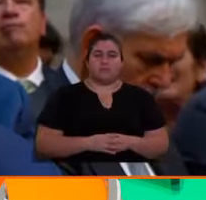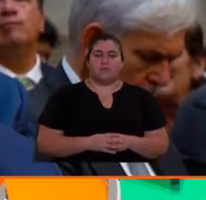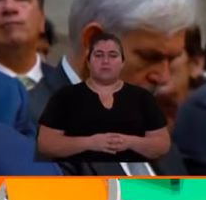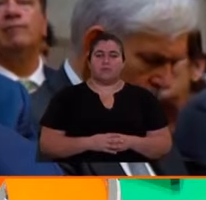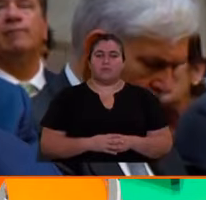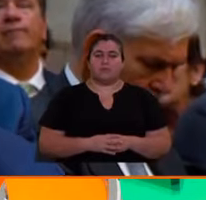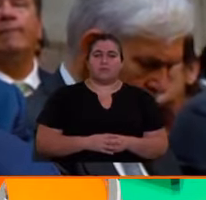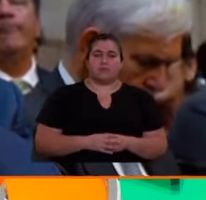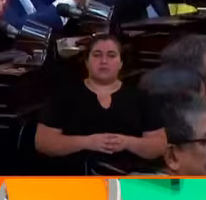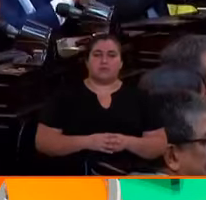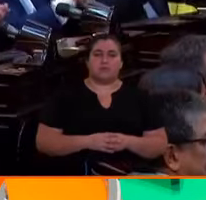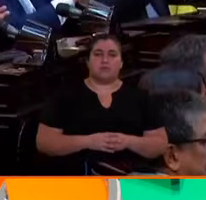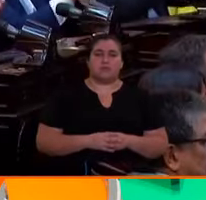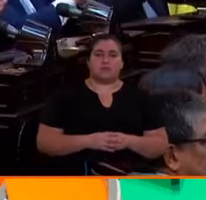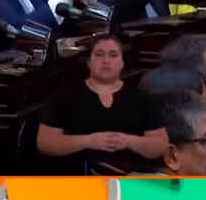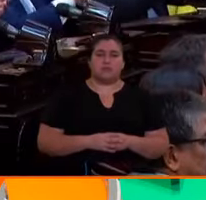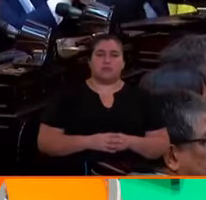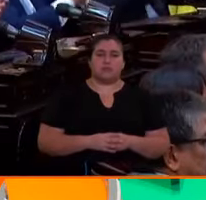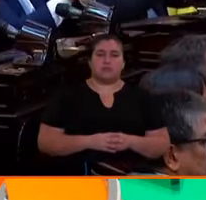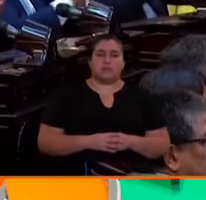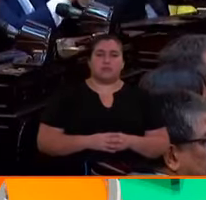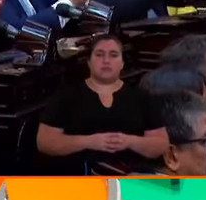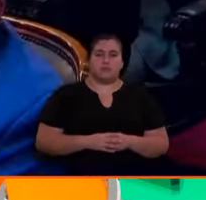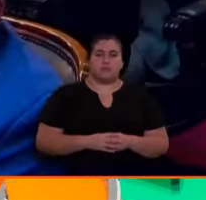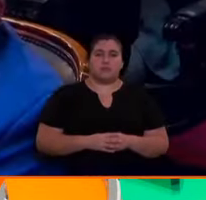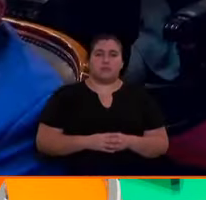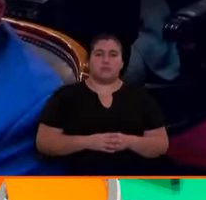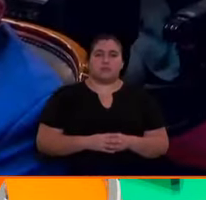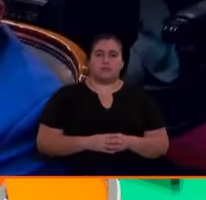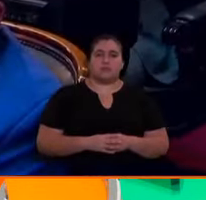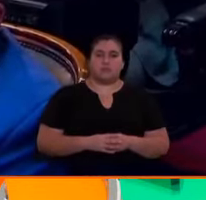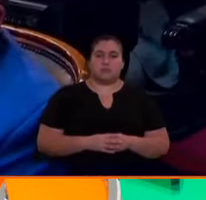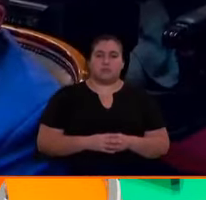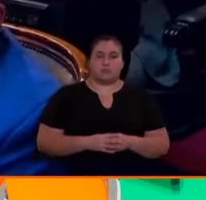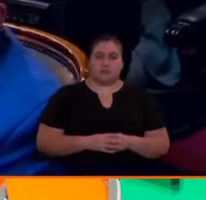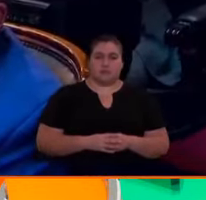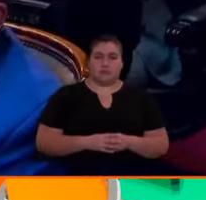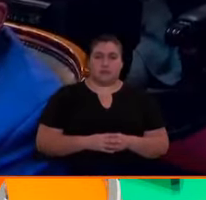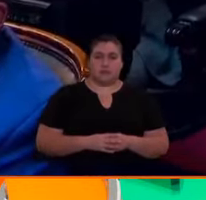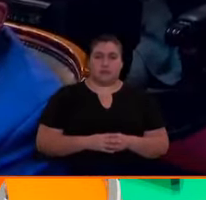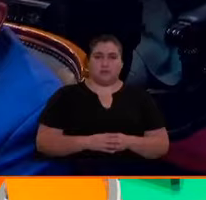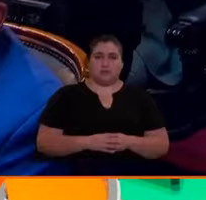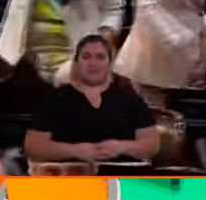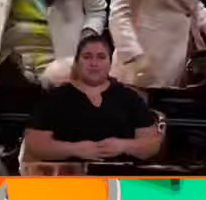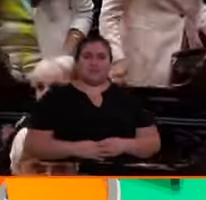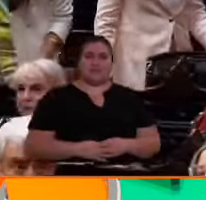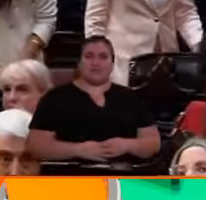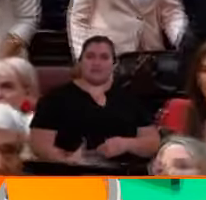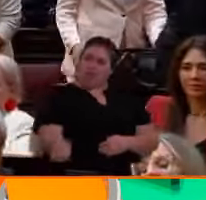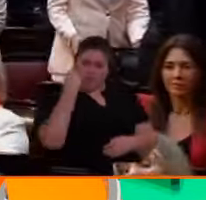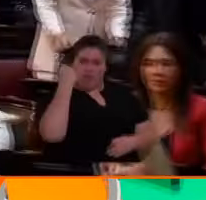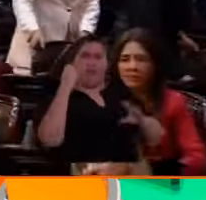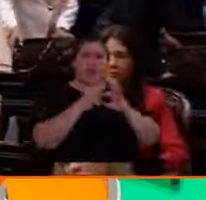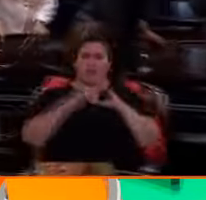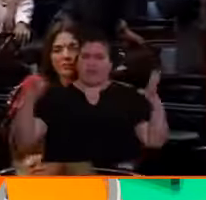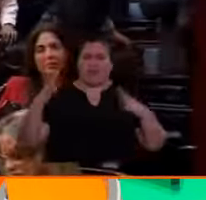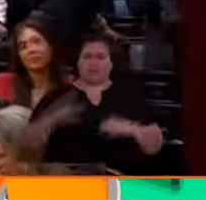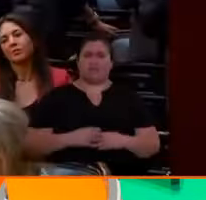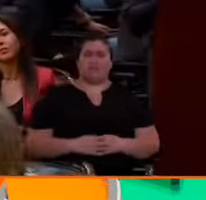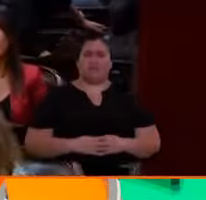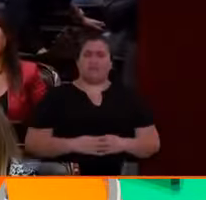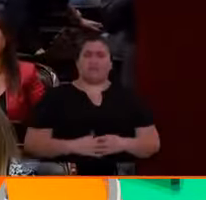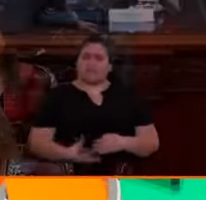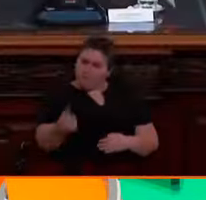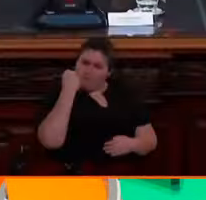Por ejemplo, sin ir más lejos, citando un solo caso, el PAMI, que es la obra social de los jubilados y pensionados de la República Argentina,